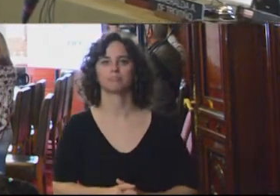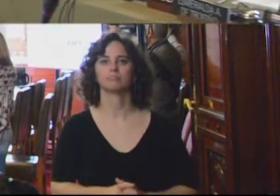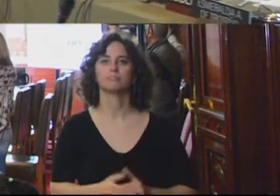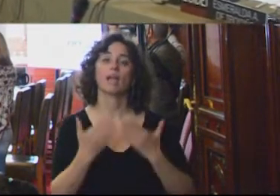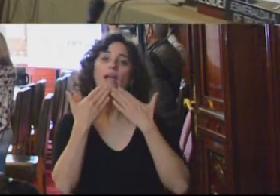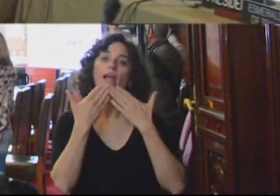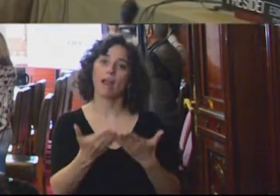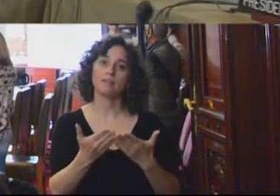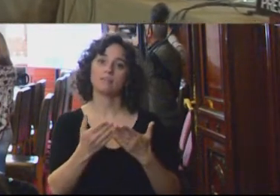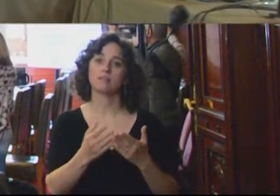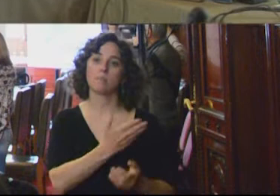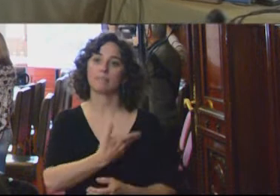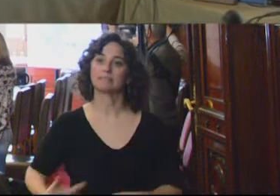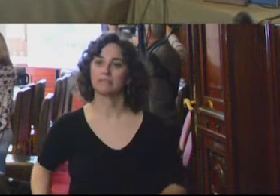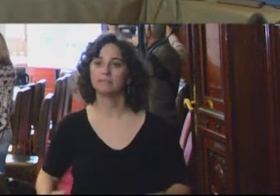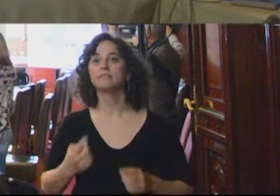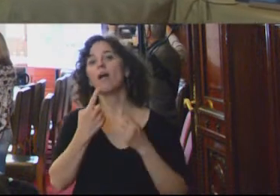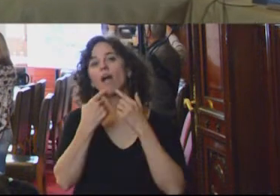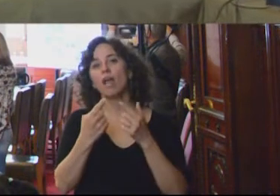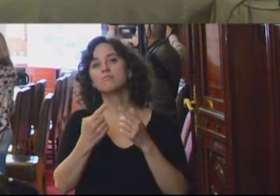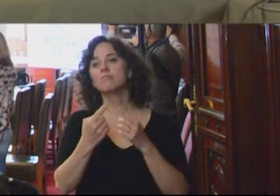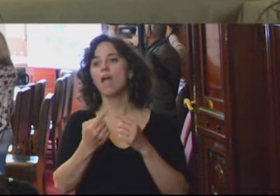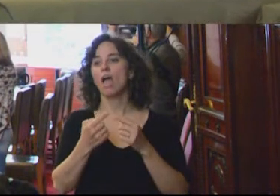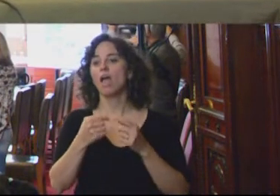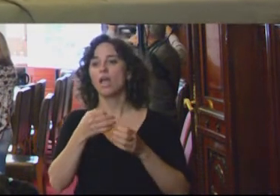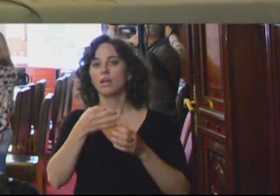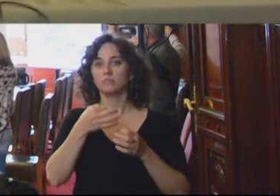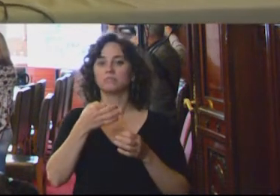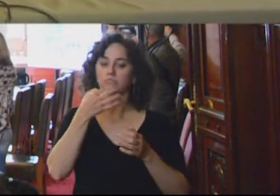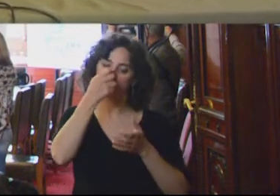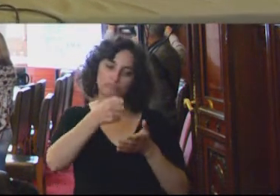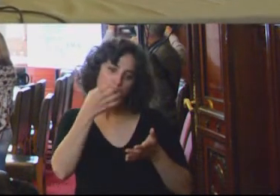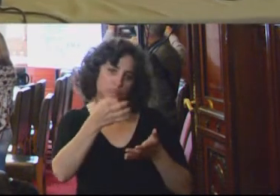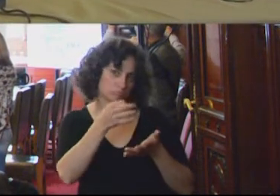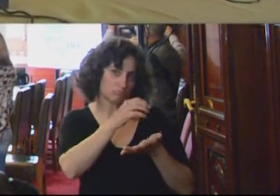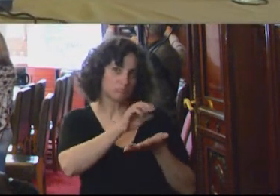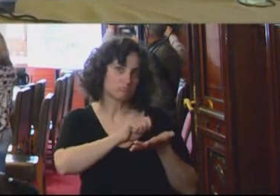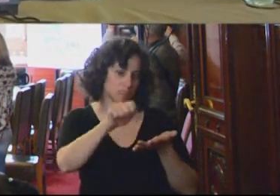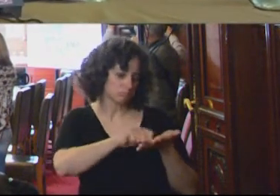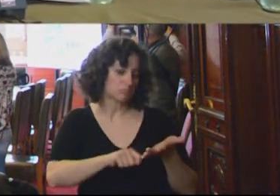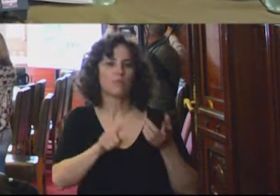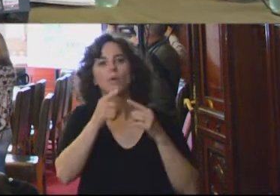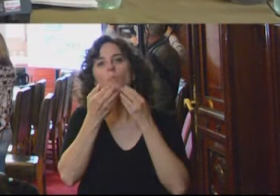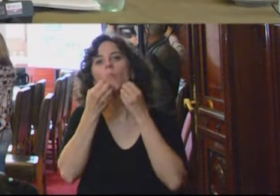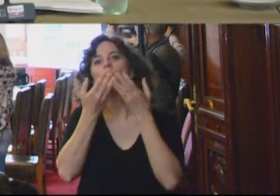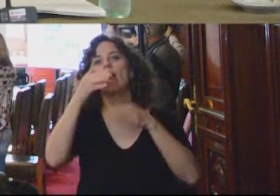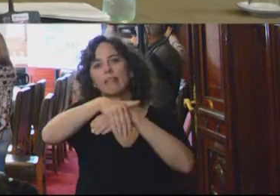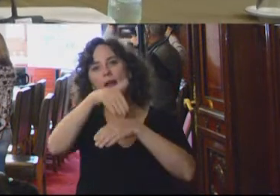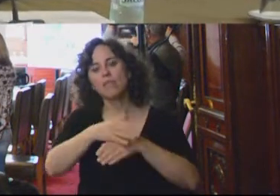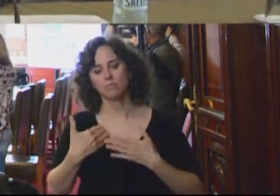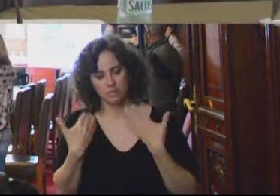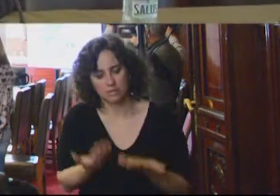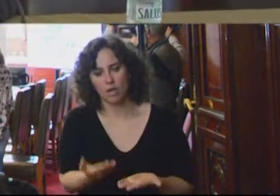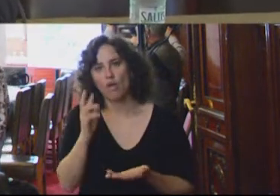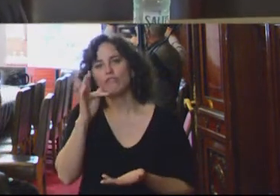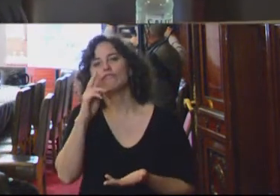Gracias, señora presidenta, señor comisionado, señor relator. Buenas tardes. Nos presentamos ante ustedes Francisco